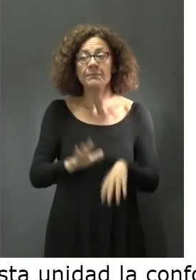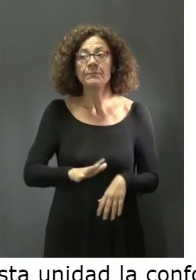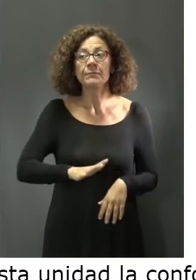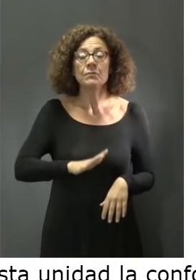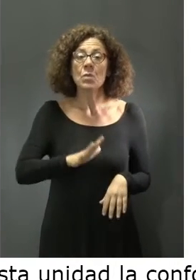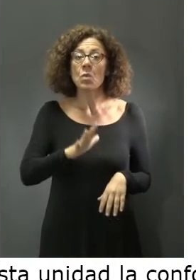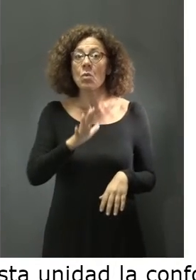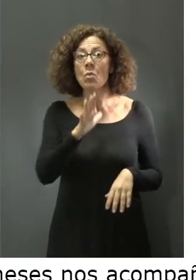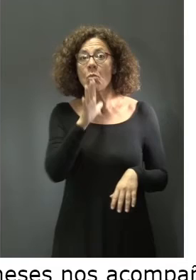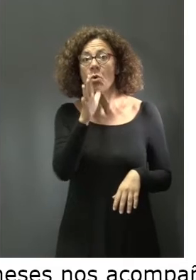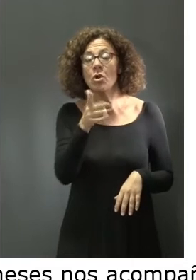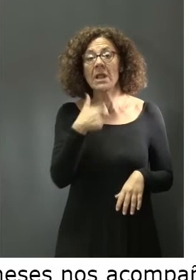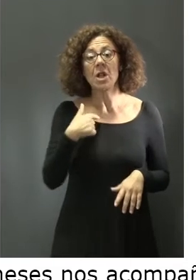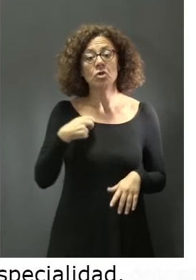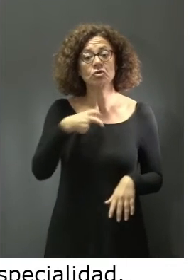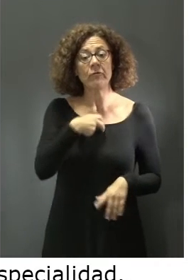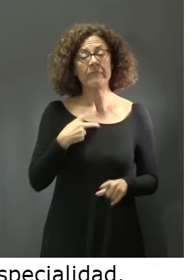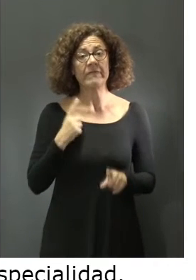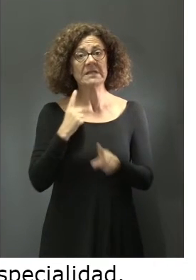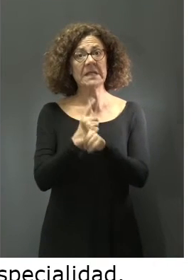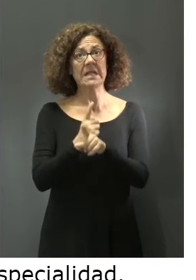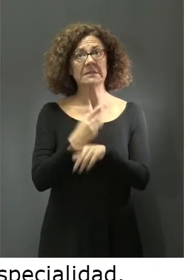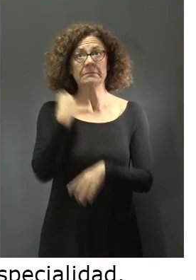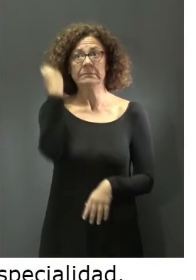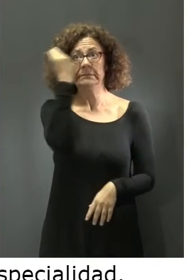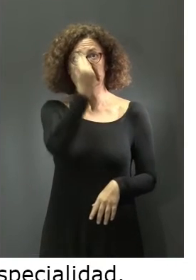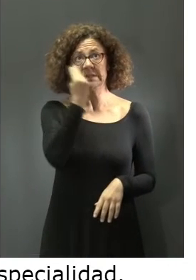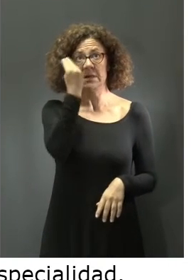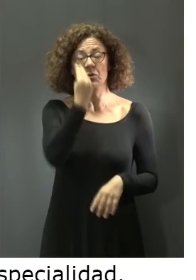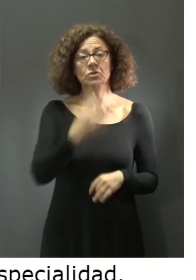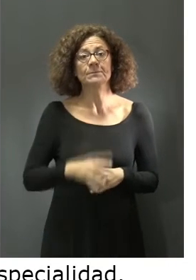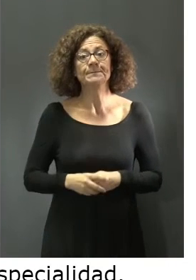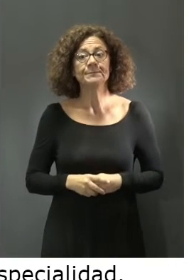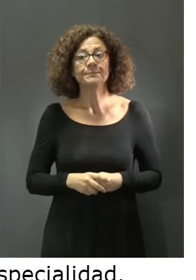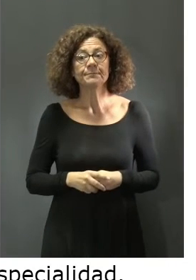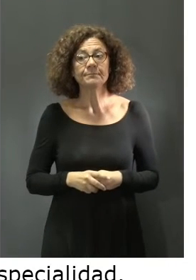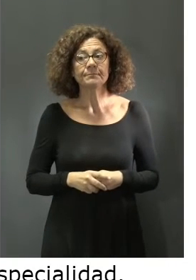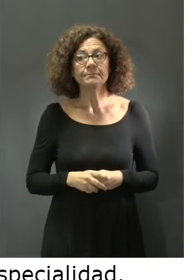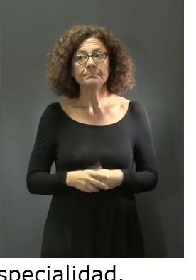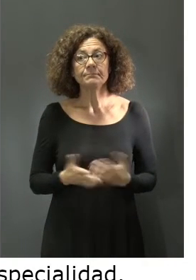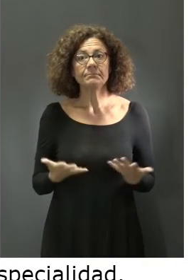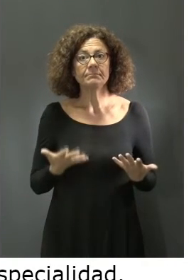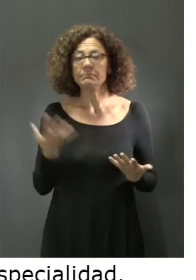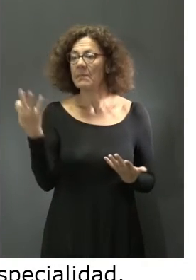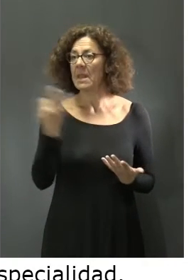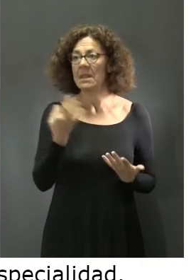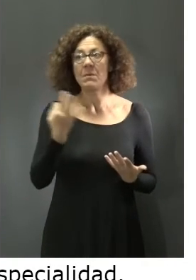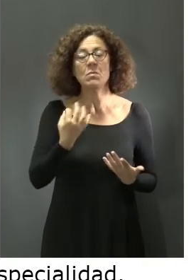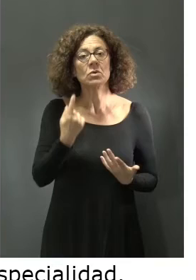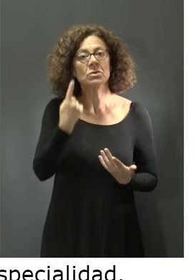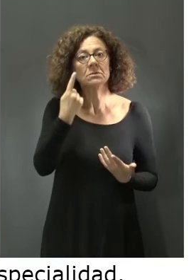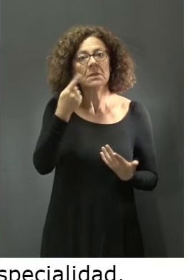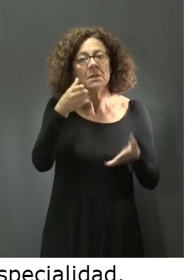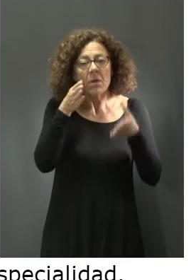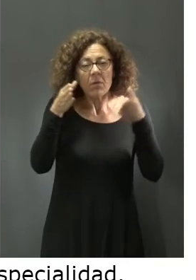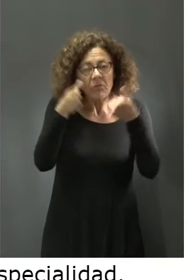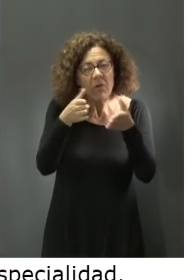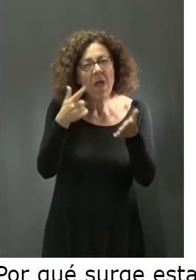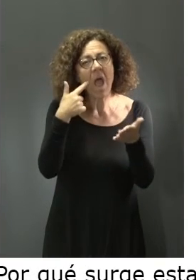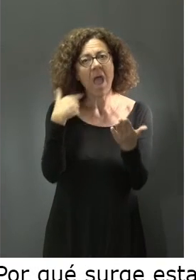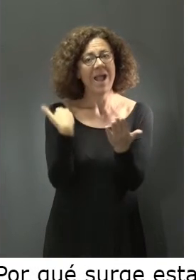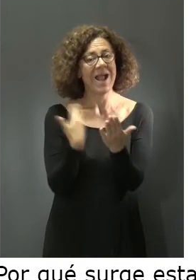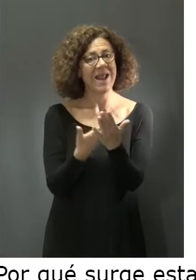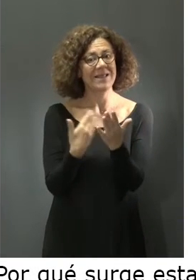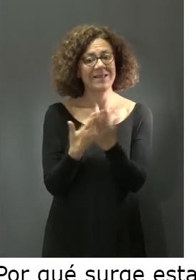porque los fiscales entendemos que tenemos que atender y garantizar